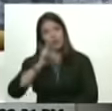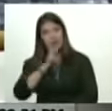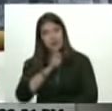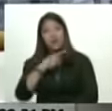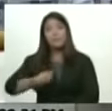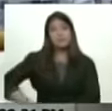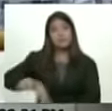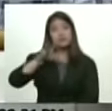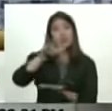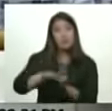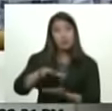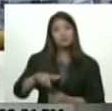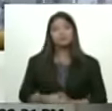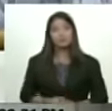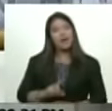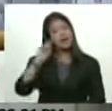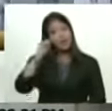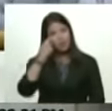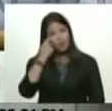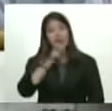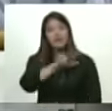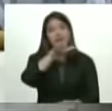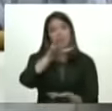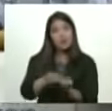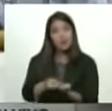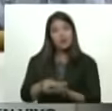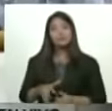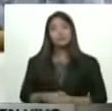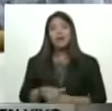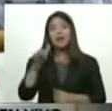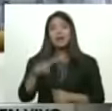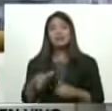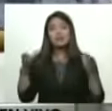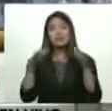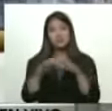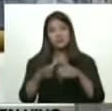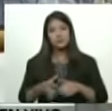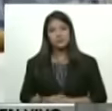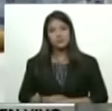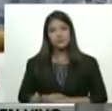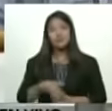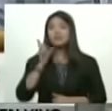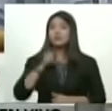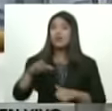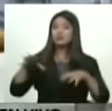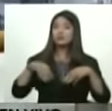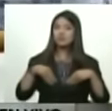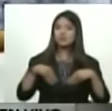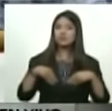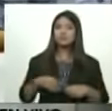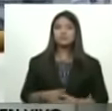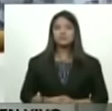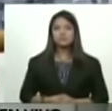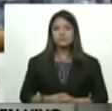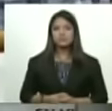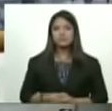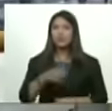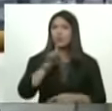mandatario nacional. Recordamos la aprobación durante esta reunión del día de hoy. También asumir como autoridad